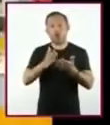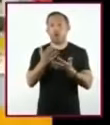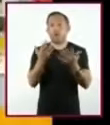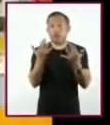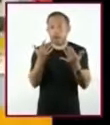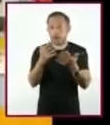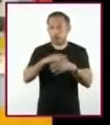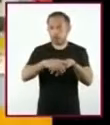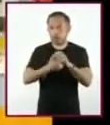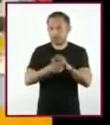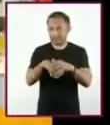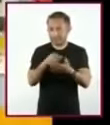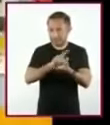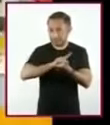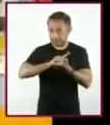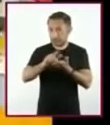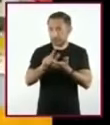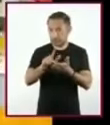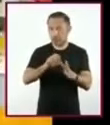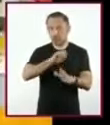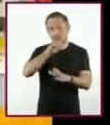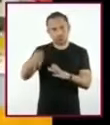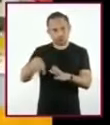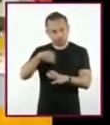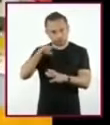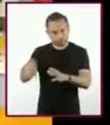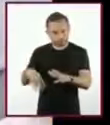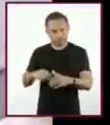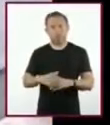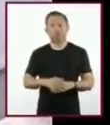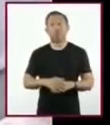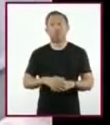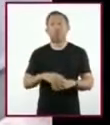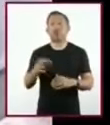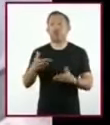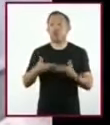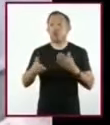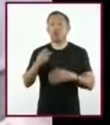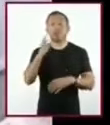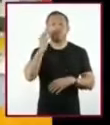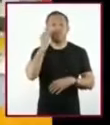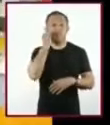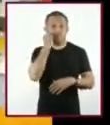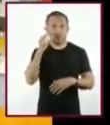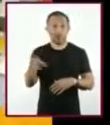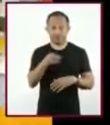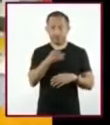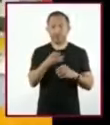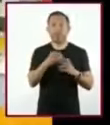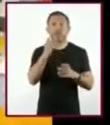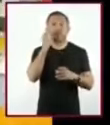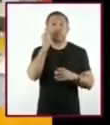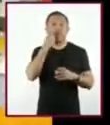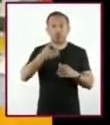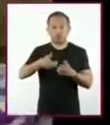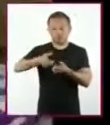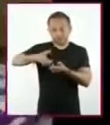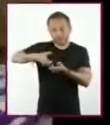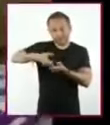limpias, agarro un limón, le vamos a poner el jugo de un limón,